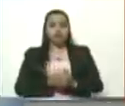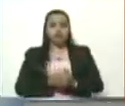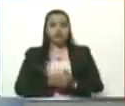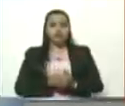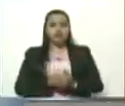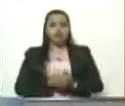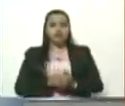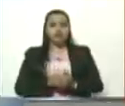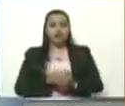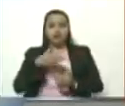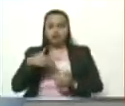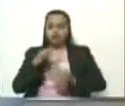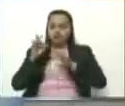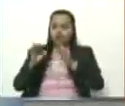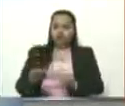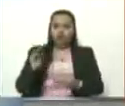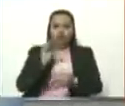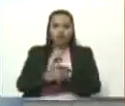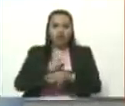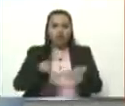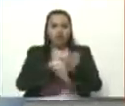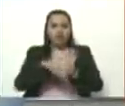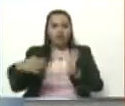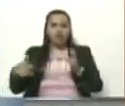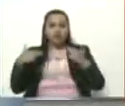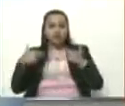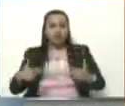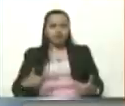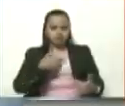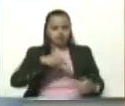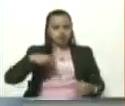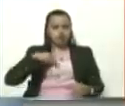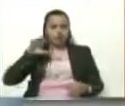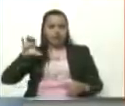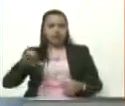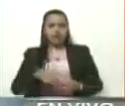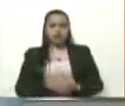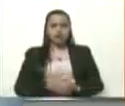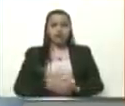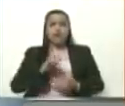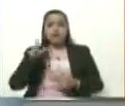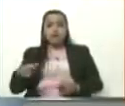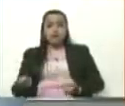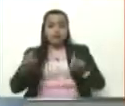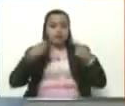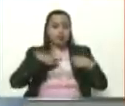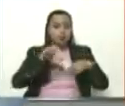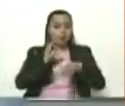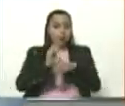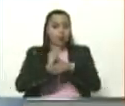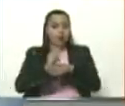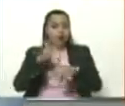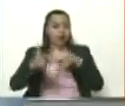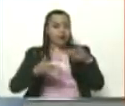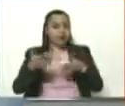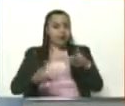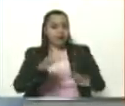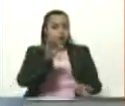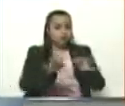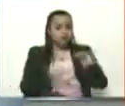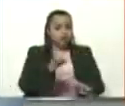hoy garante de los derechos humanos en nuestro país titular no sólo de la acción penal para sancionar